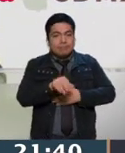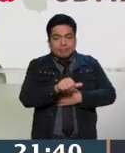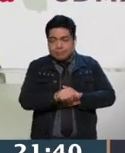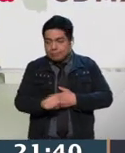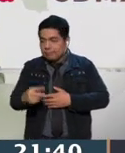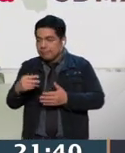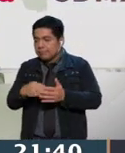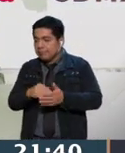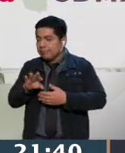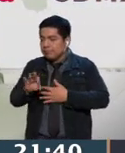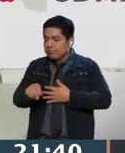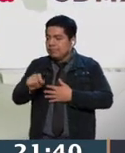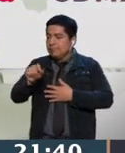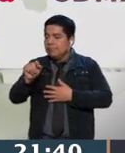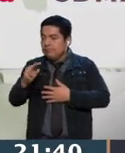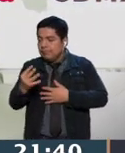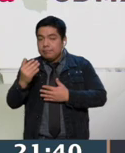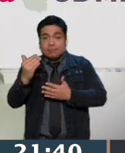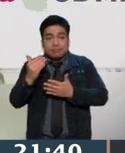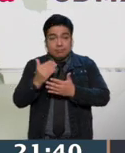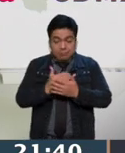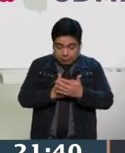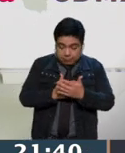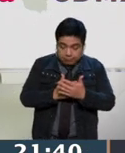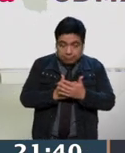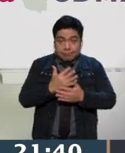los delitos de alto impacto en la ciudad disminuyeron